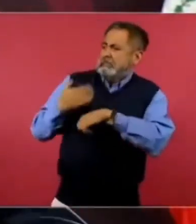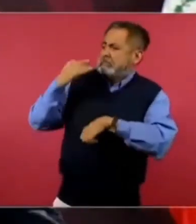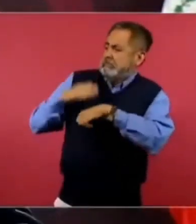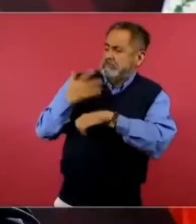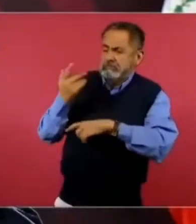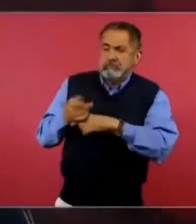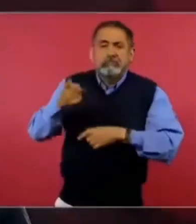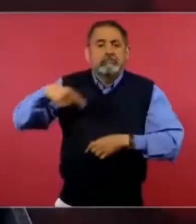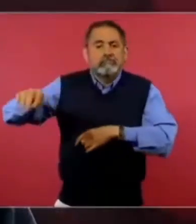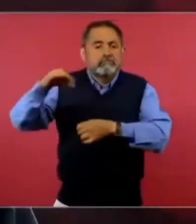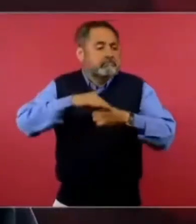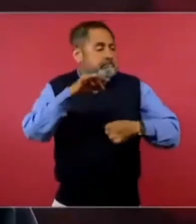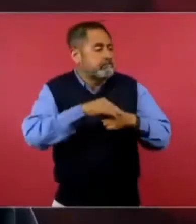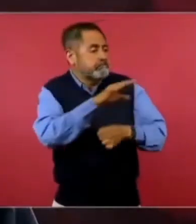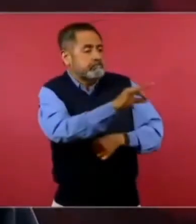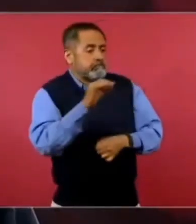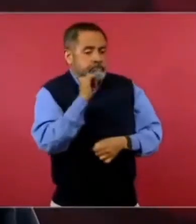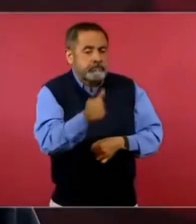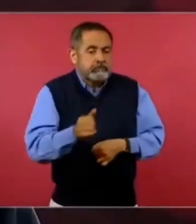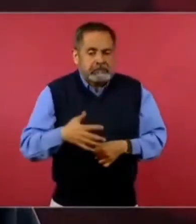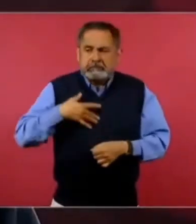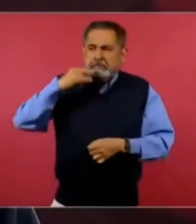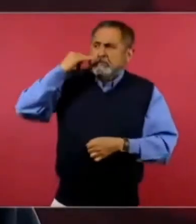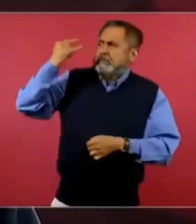no los eligen,